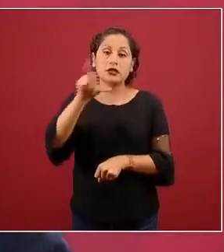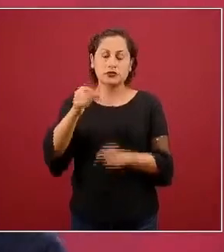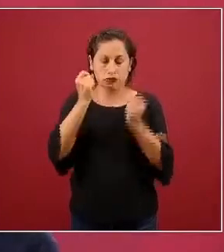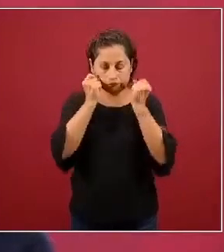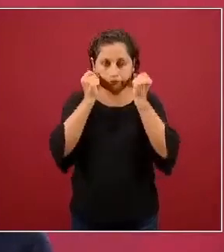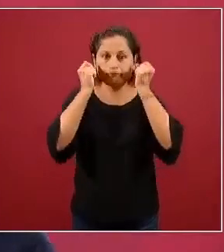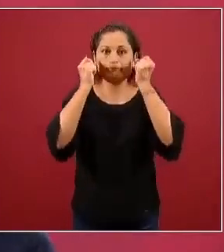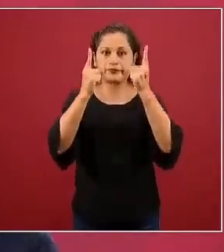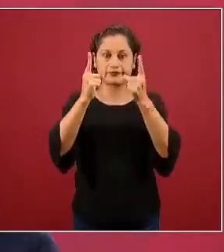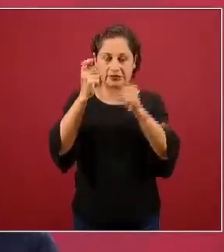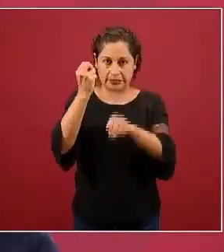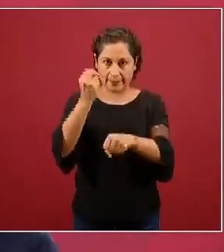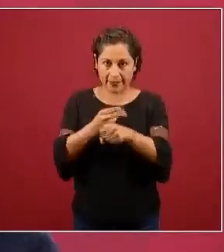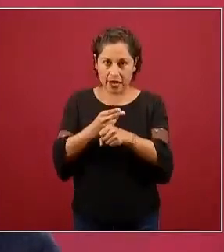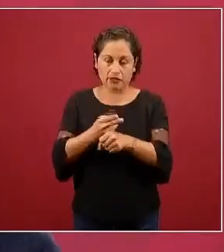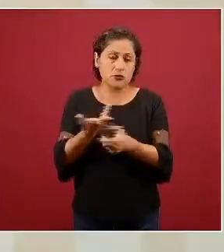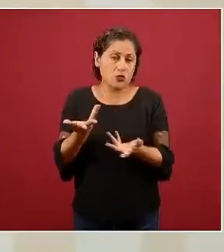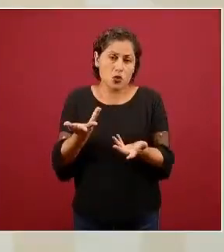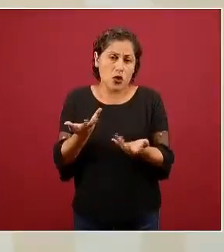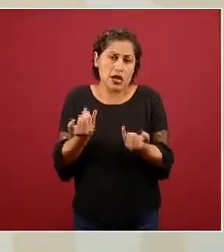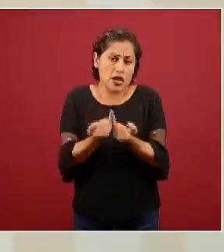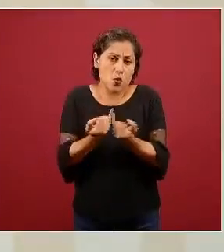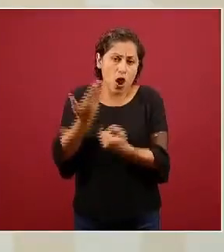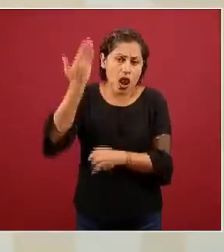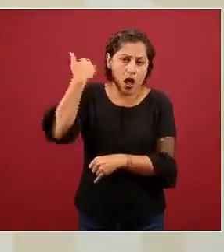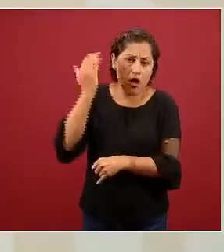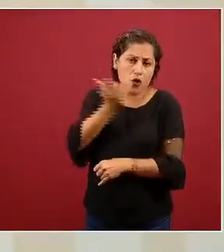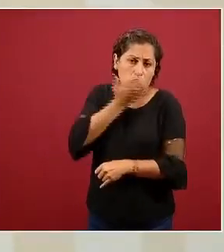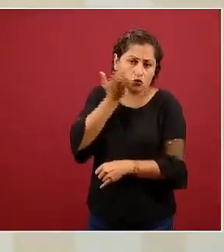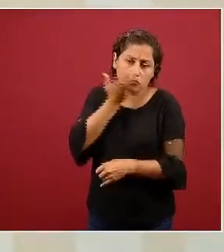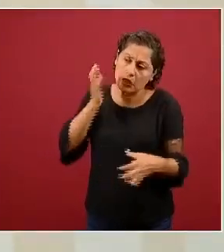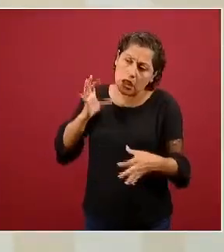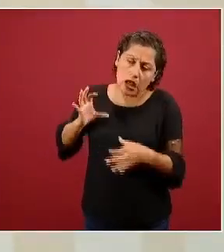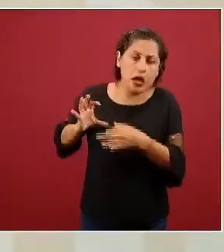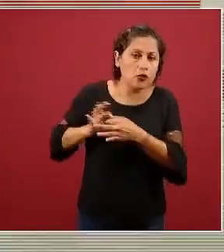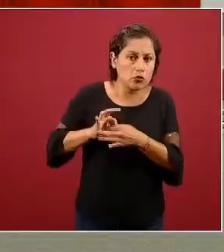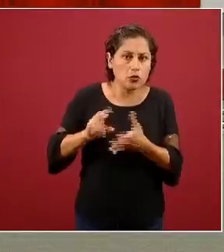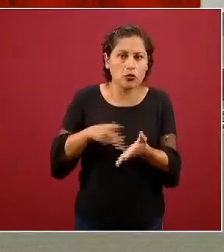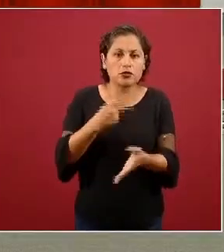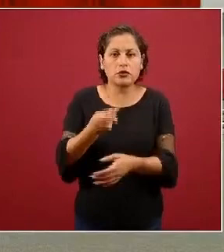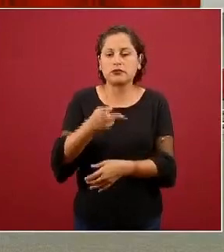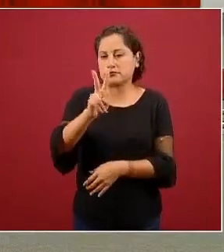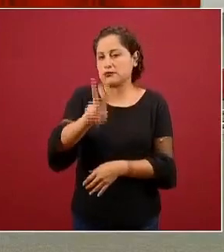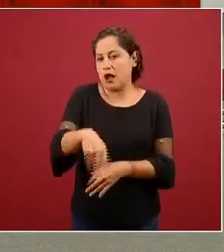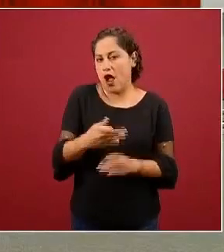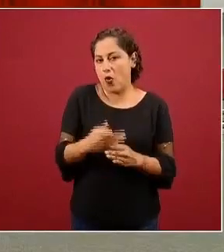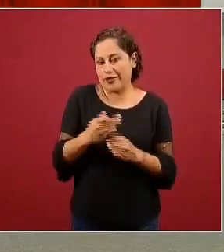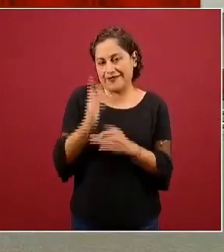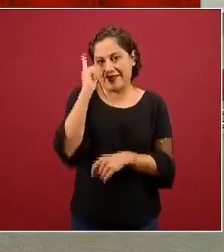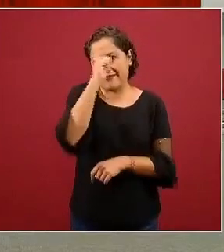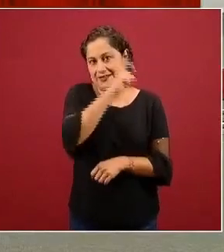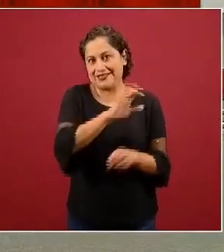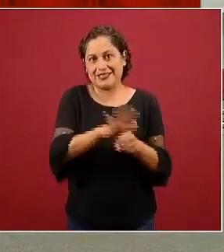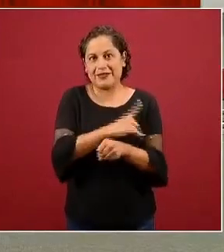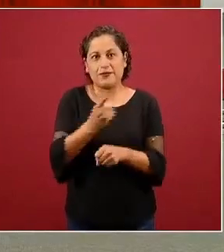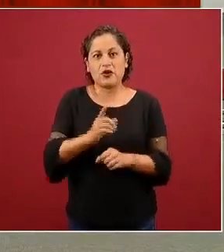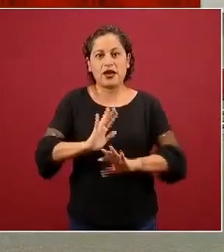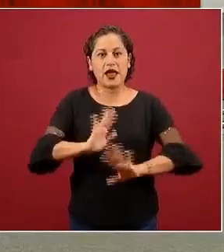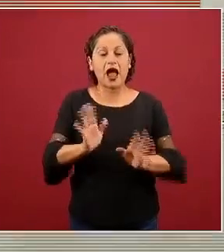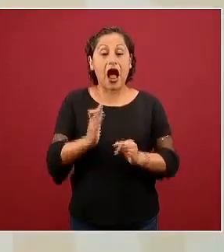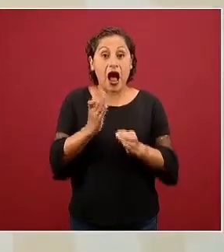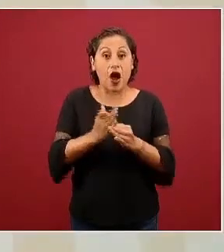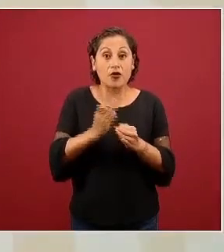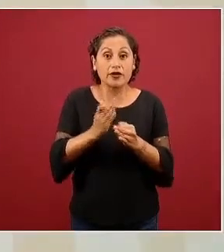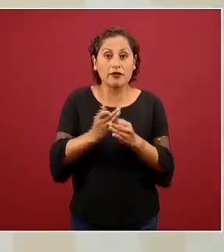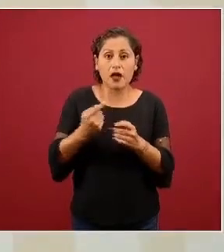cercano posible al tiempo normal. Esto nos va a costar trabajo, porque si hoy le dicen a alguien que todos los días se